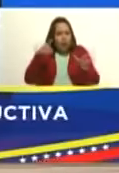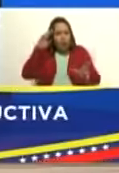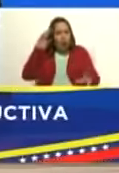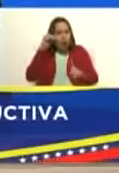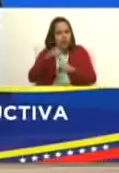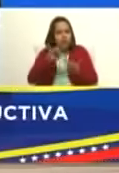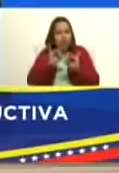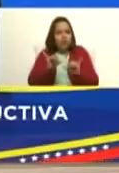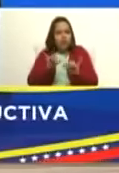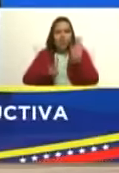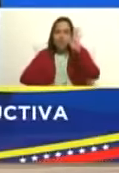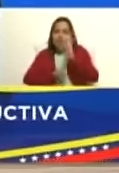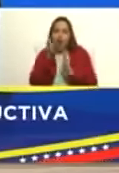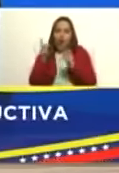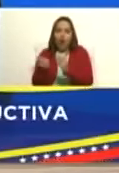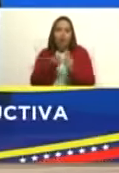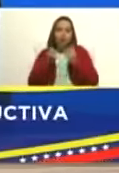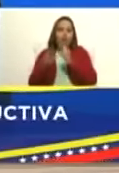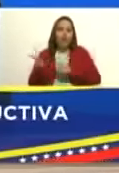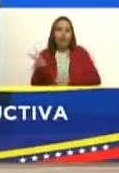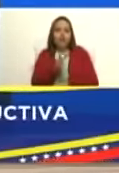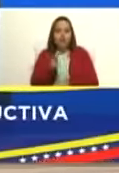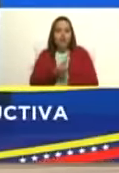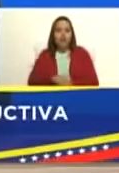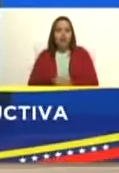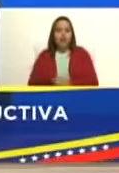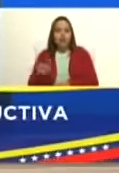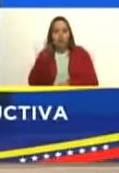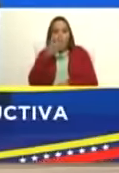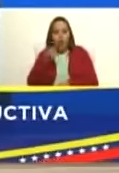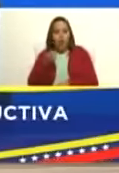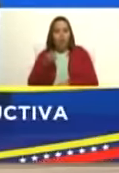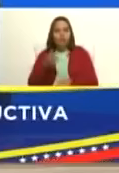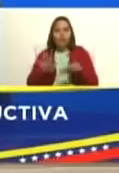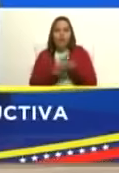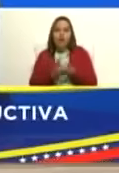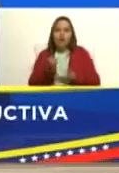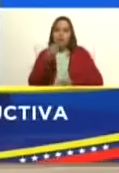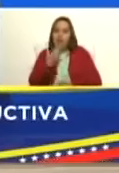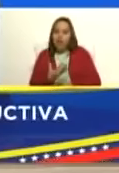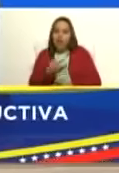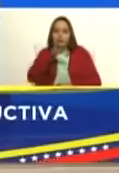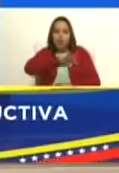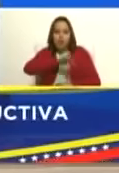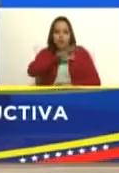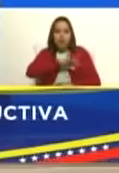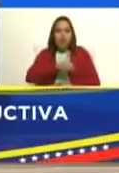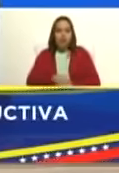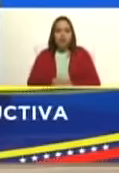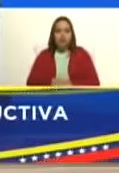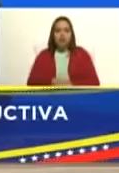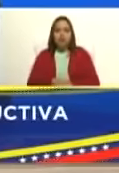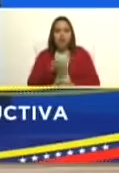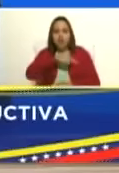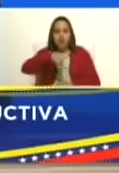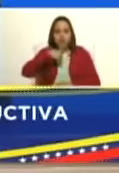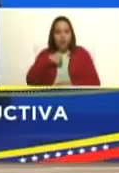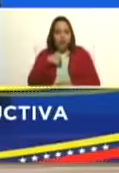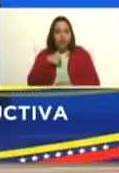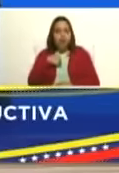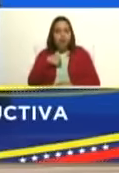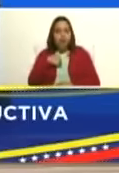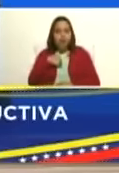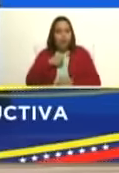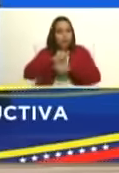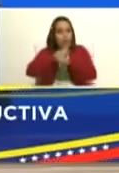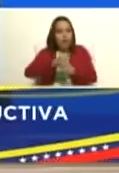desarrollo económico de Venezuela, la recuperación del bienestar social de nuestra